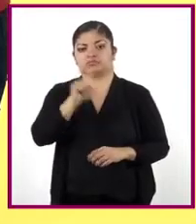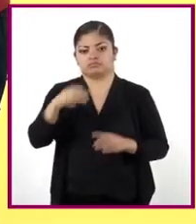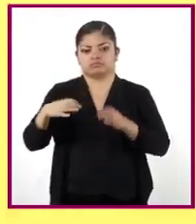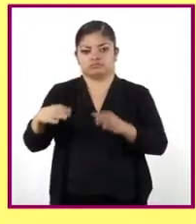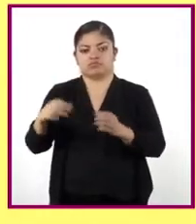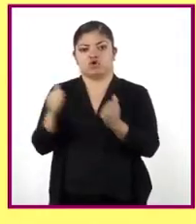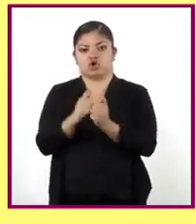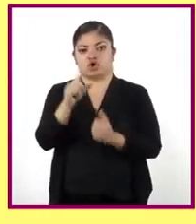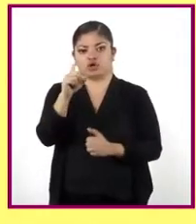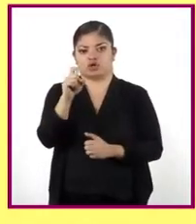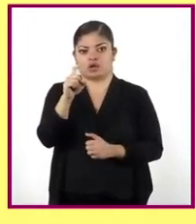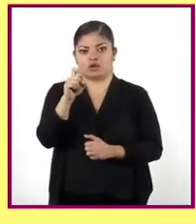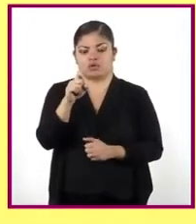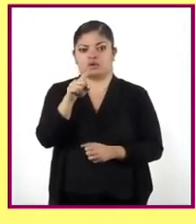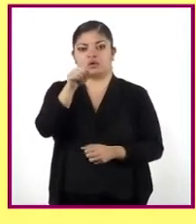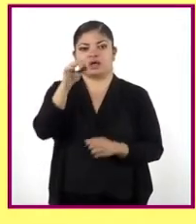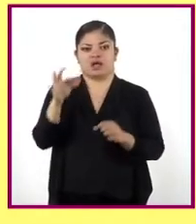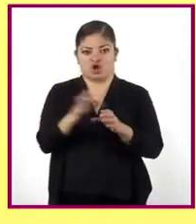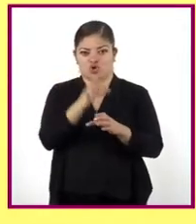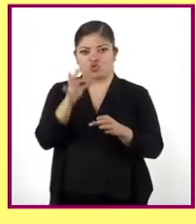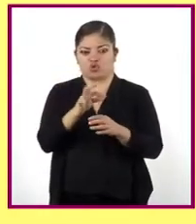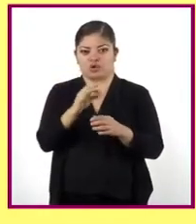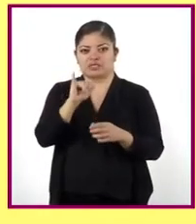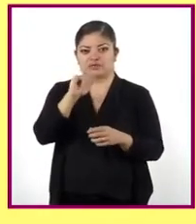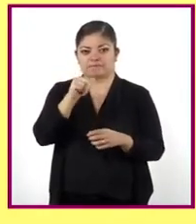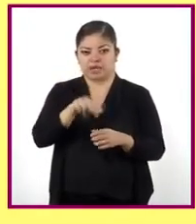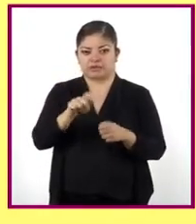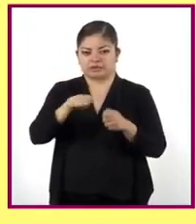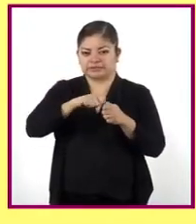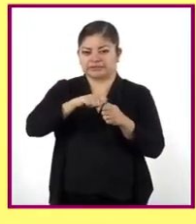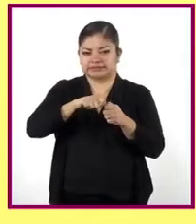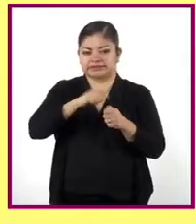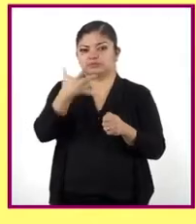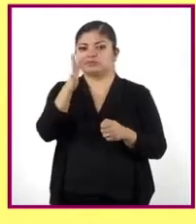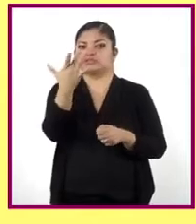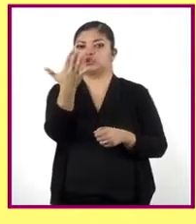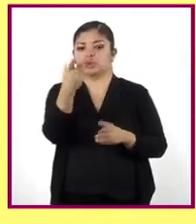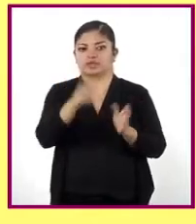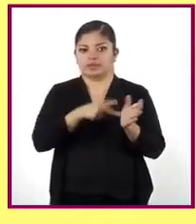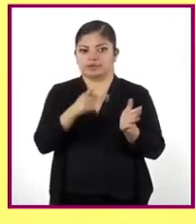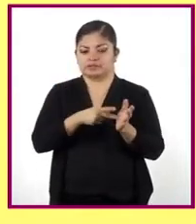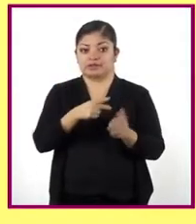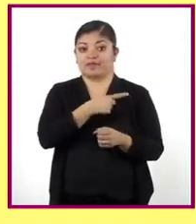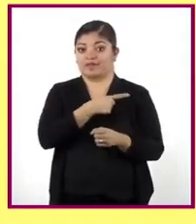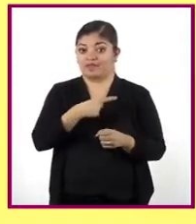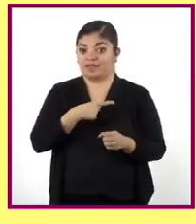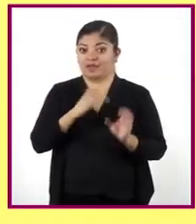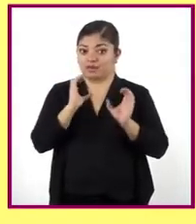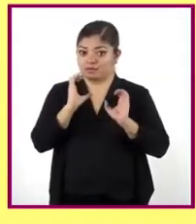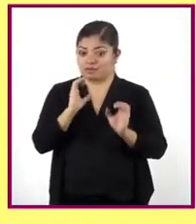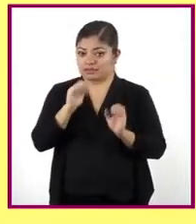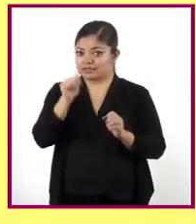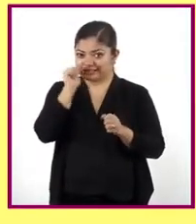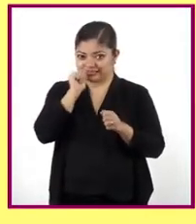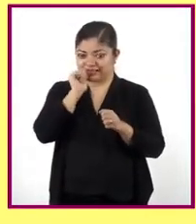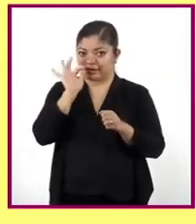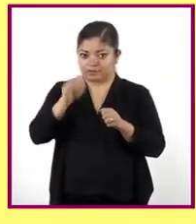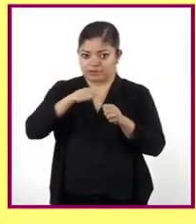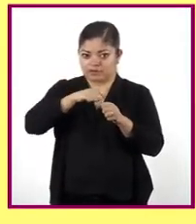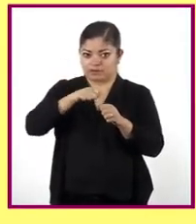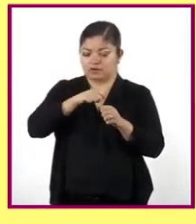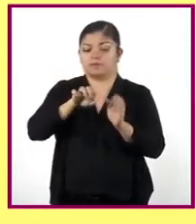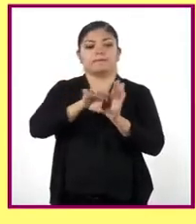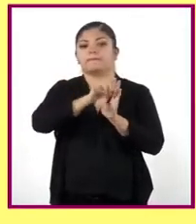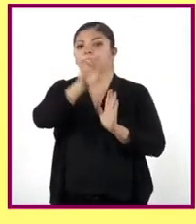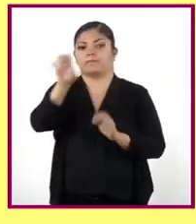agua. Froten la aguja con el imán unas 50 veces, cuidando que siempre sea en el mismo sentido, es